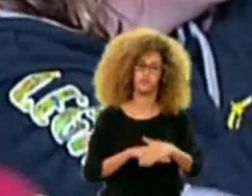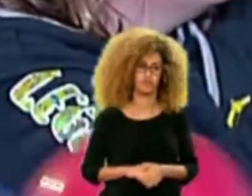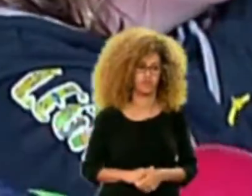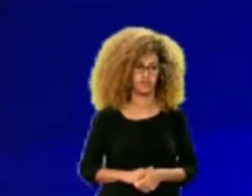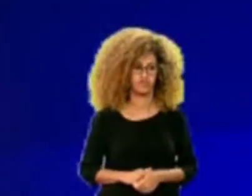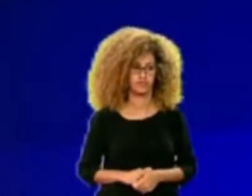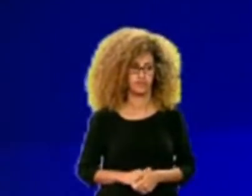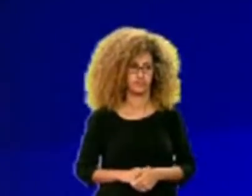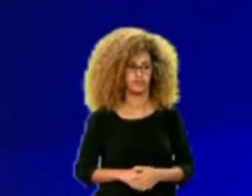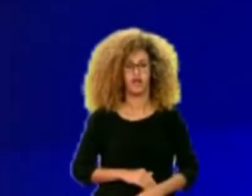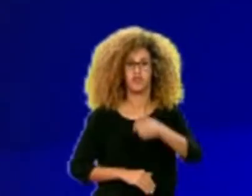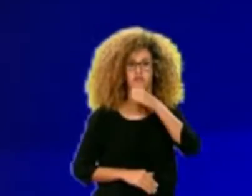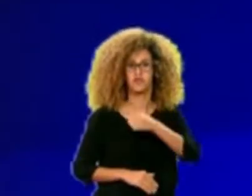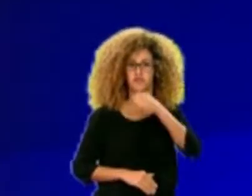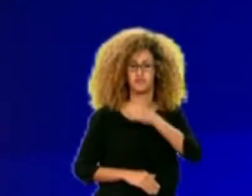Vio usted a mi abuela.